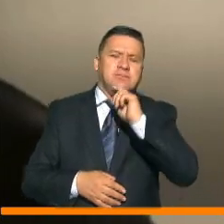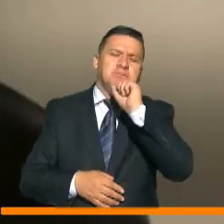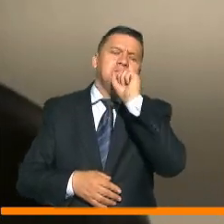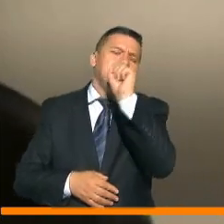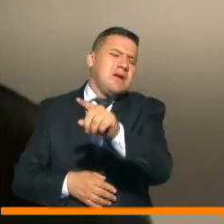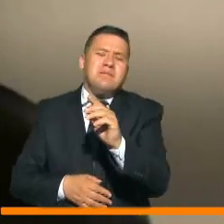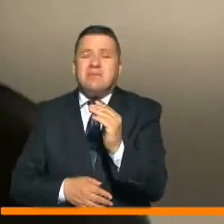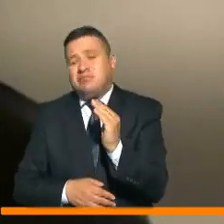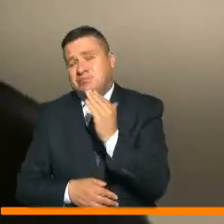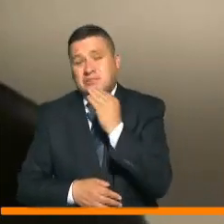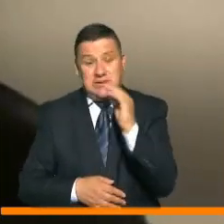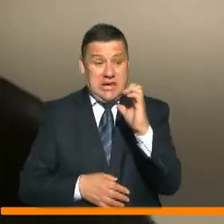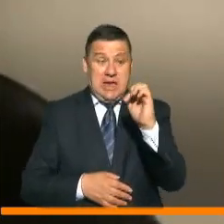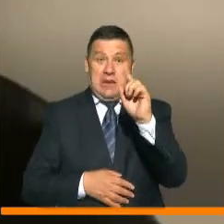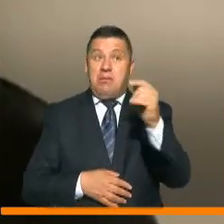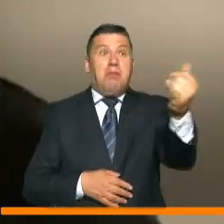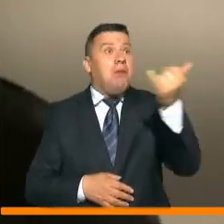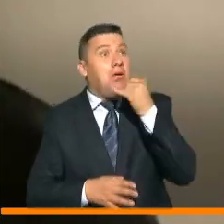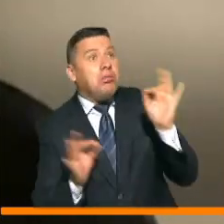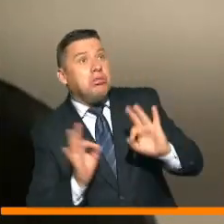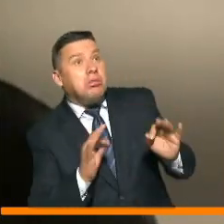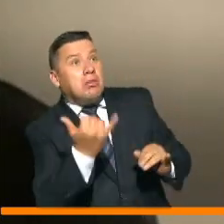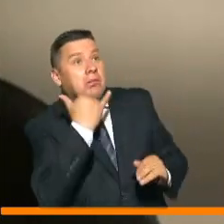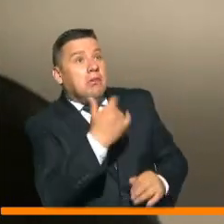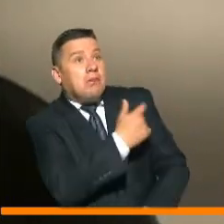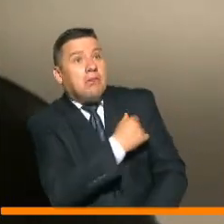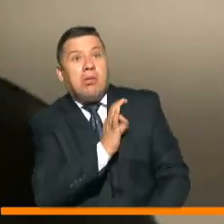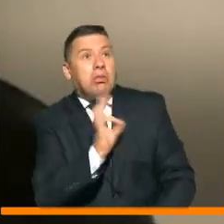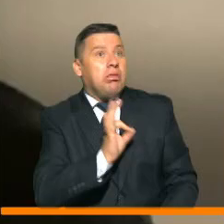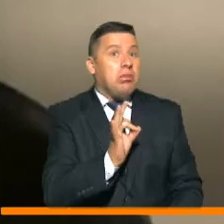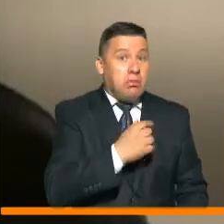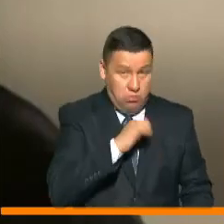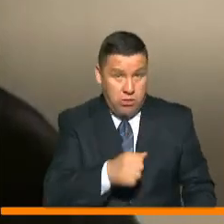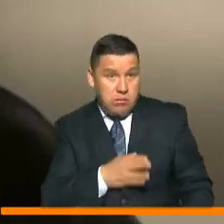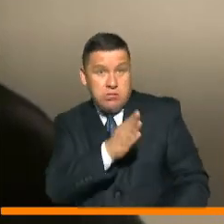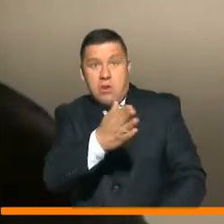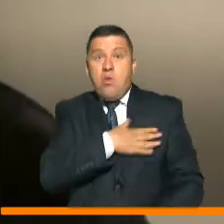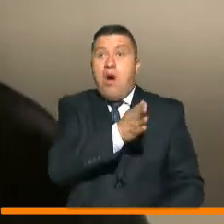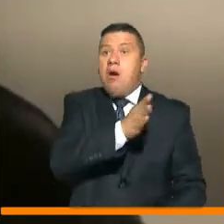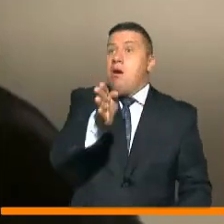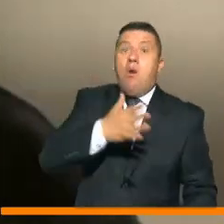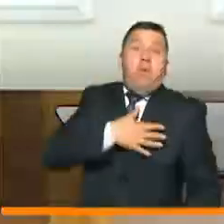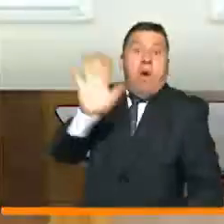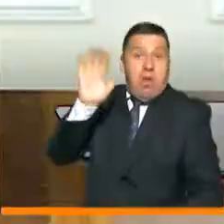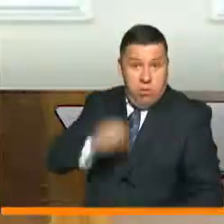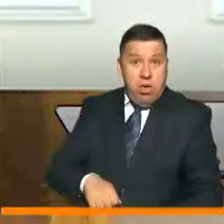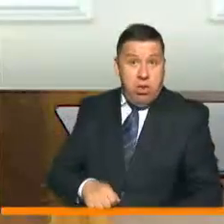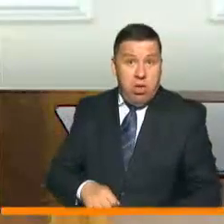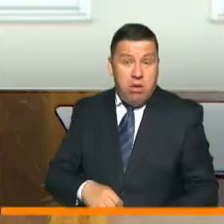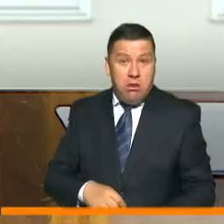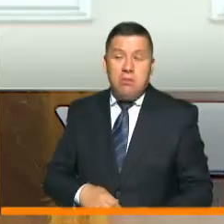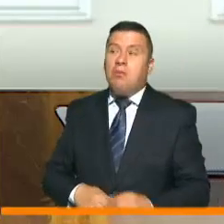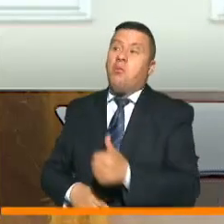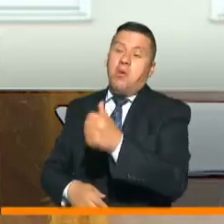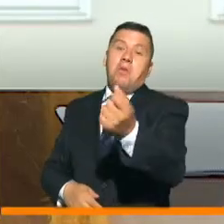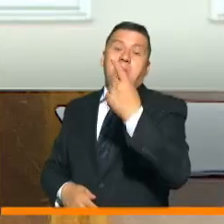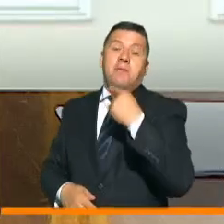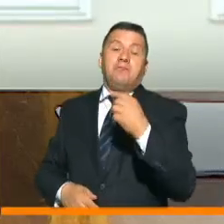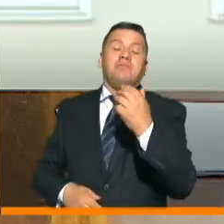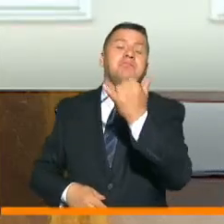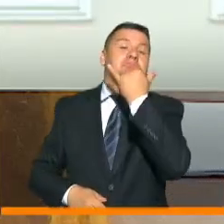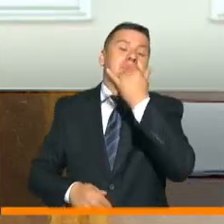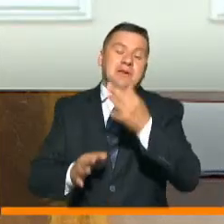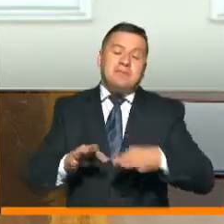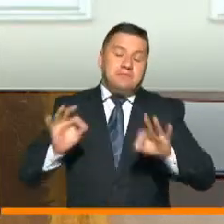en caso de que la EPS no me llame para ser vacunado, ¿puedo dirigirme a cualquier punto de vacunación? Esa es una buena pregunta, Esteban. Lo